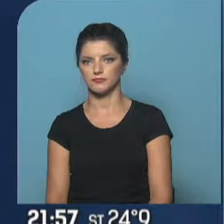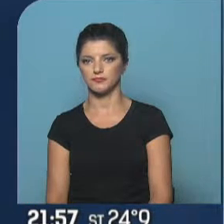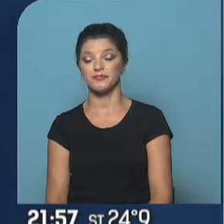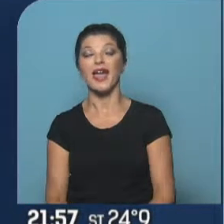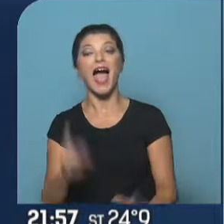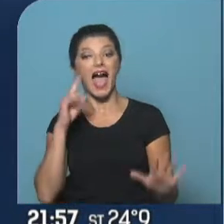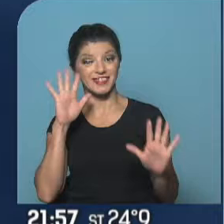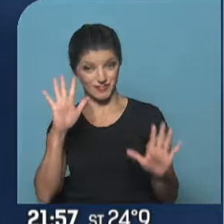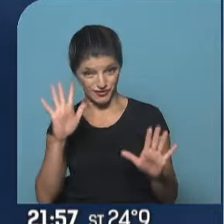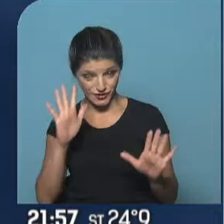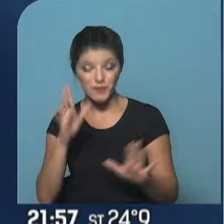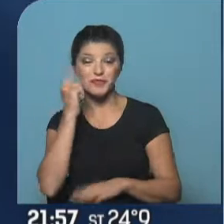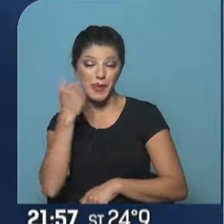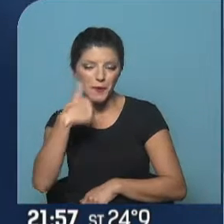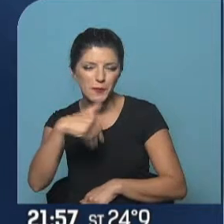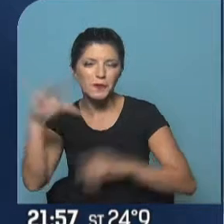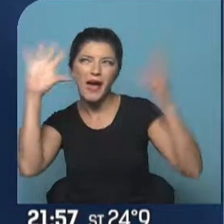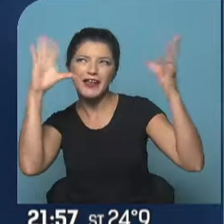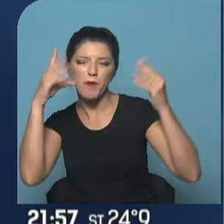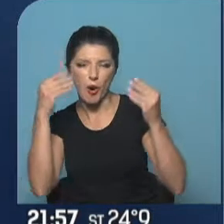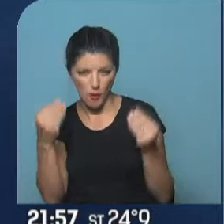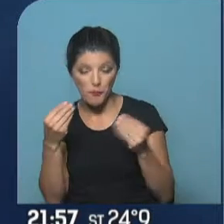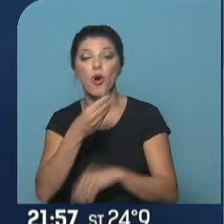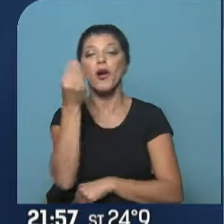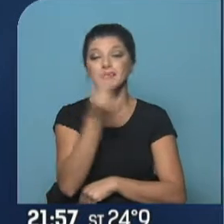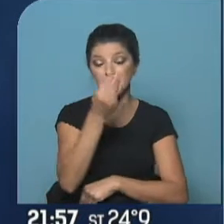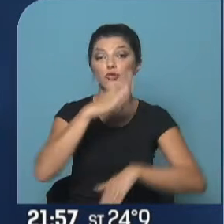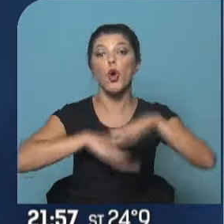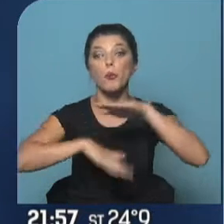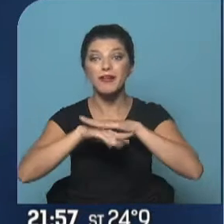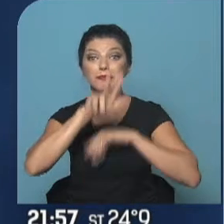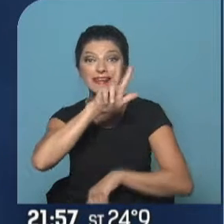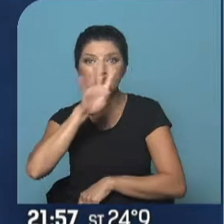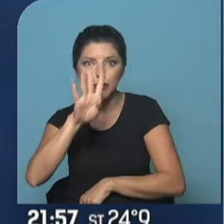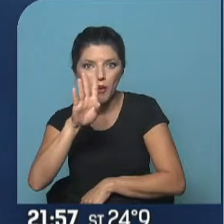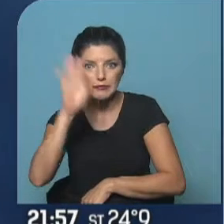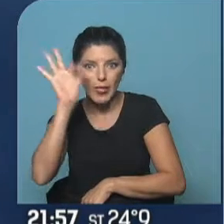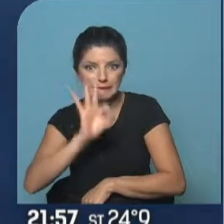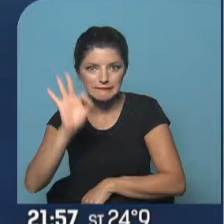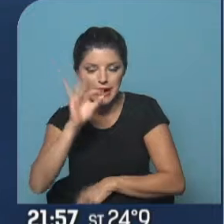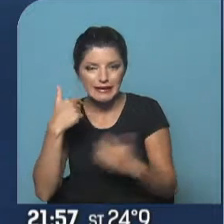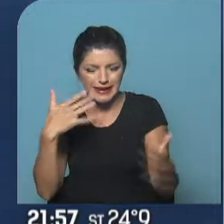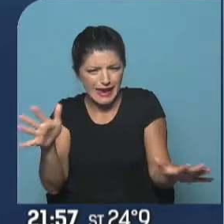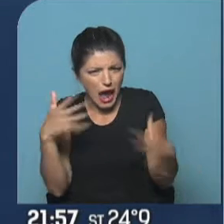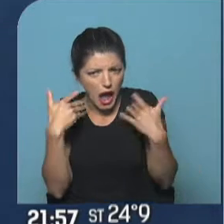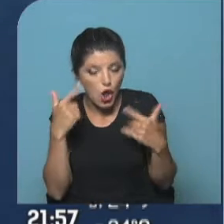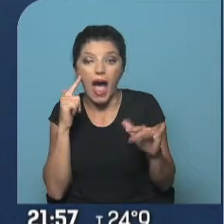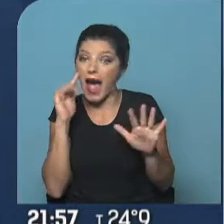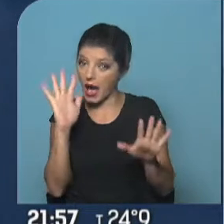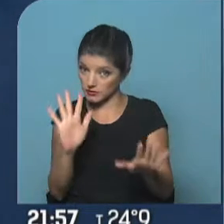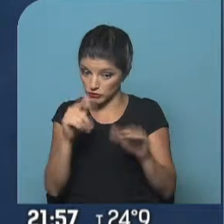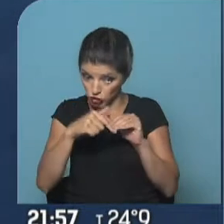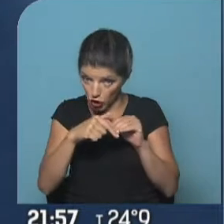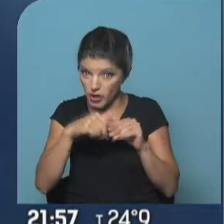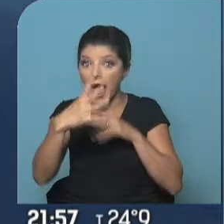Y atención, este pronóstico extendido para este fin de semana, sábado, 34 grados va a ser la máxima. Epa. Habrá mucho calor, pero atención porque desde ahora y